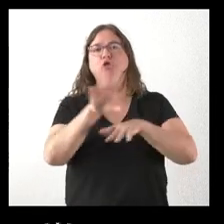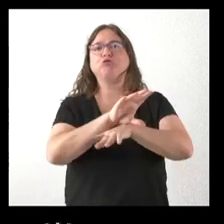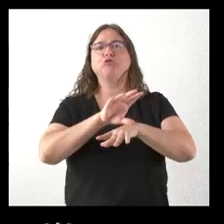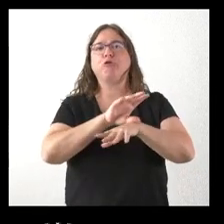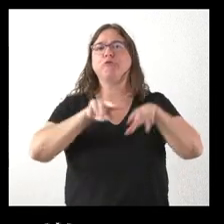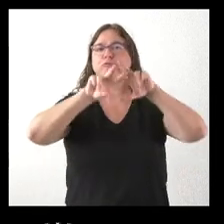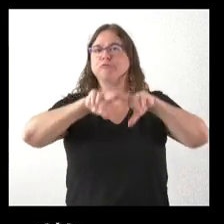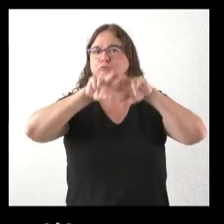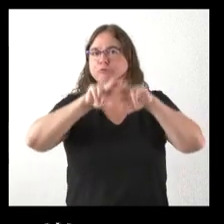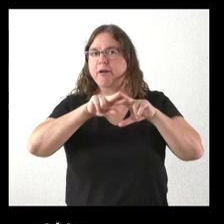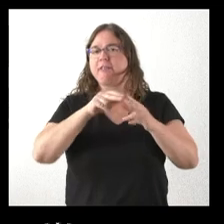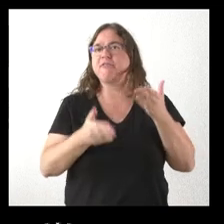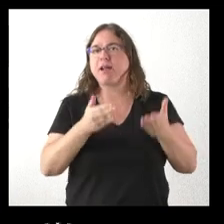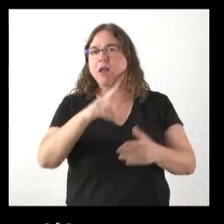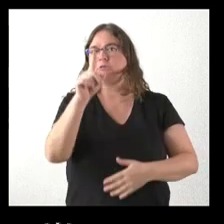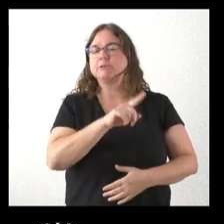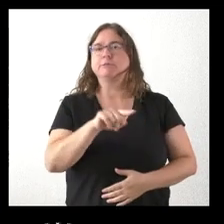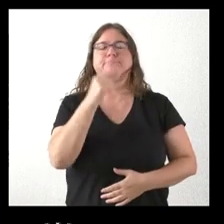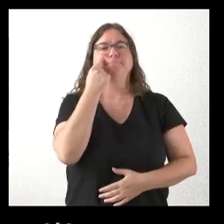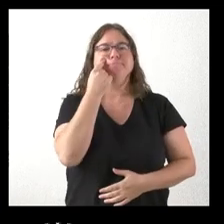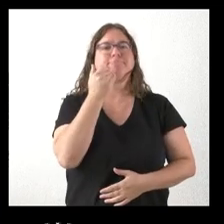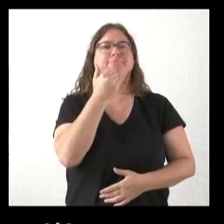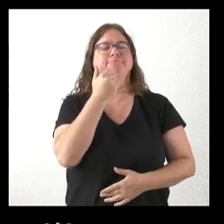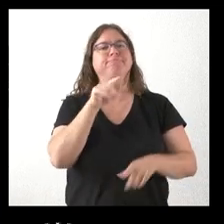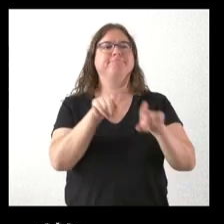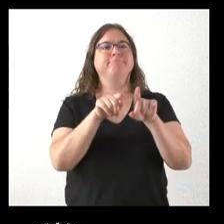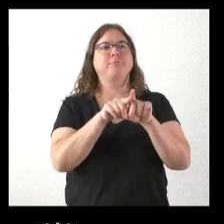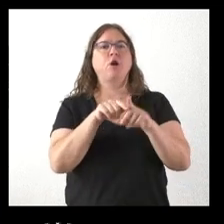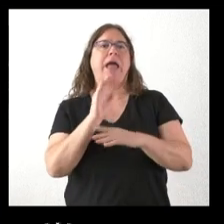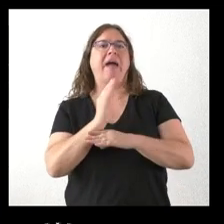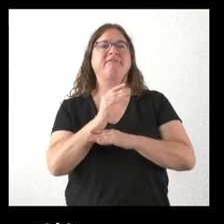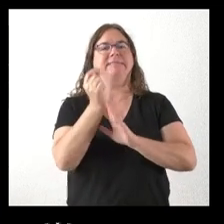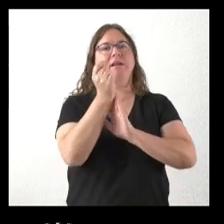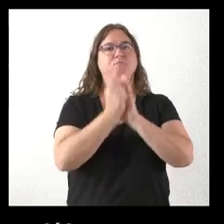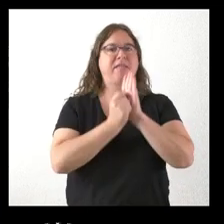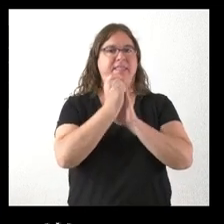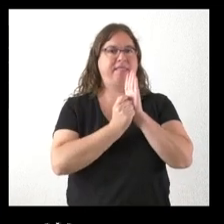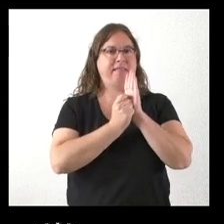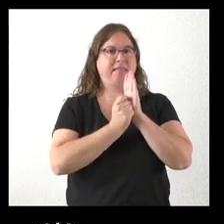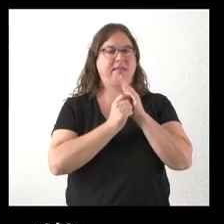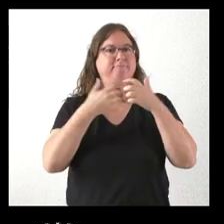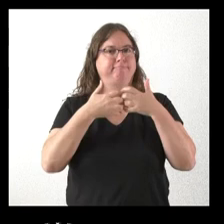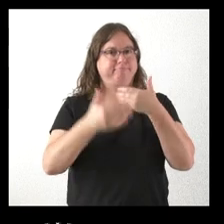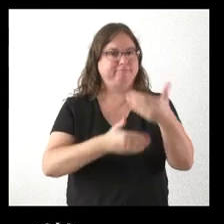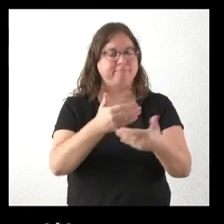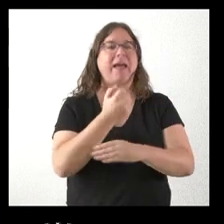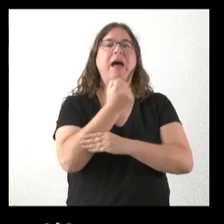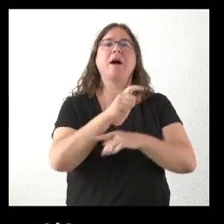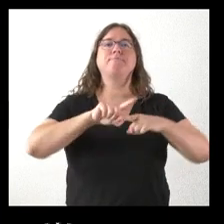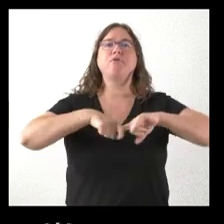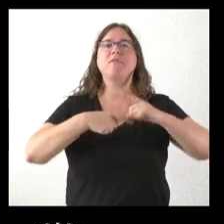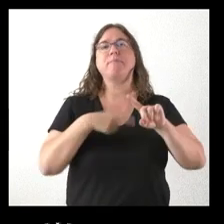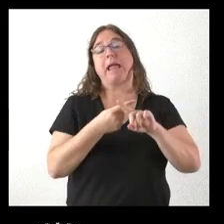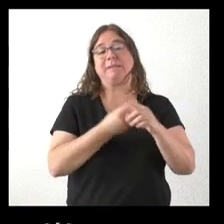analizado los ha valorado ha visto que impacto tienen las medidas que hay en marcha de apoyo a la familia y a la natalidad